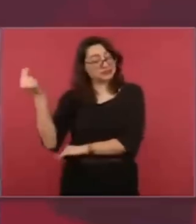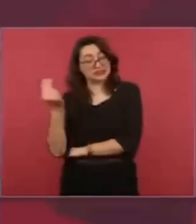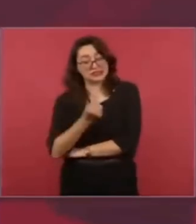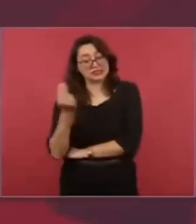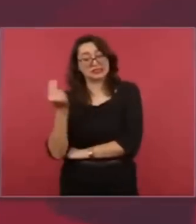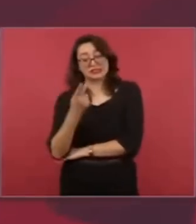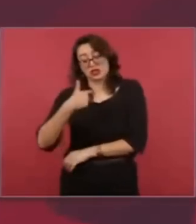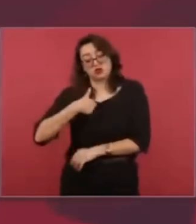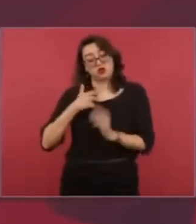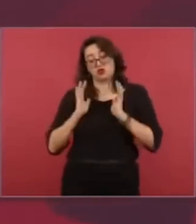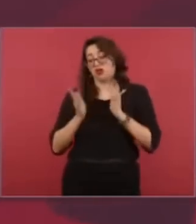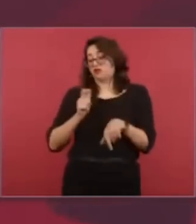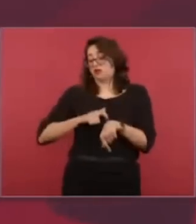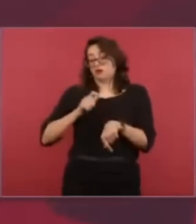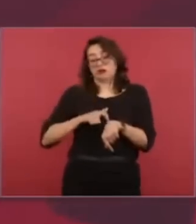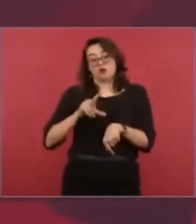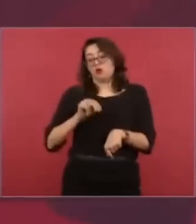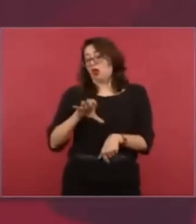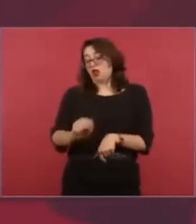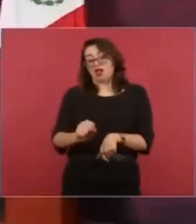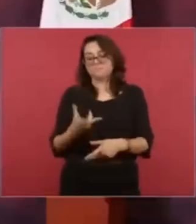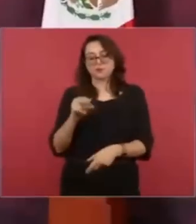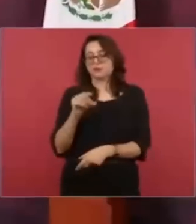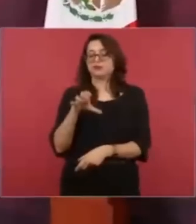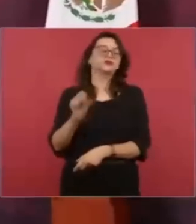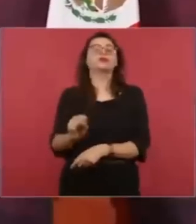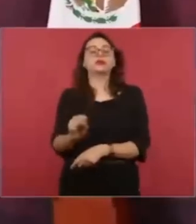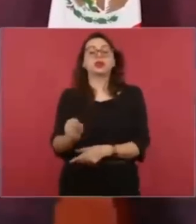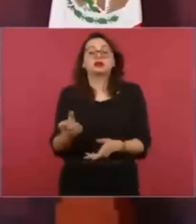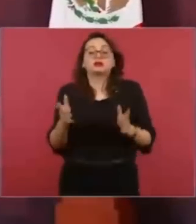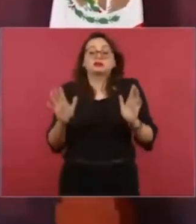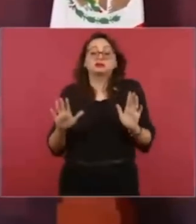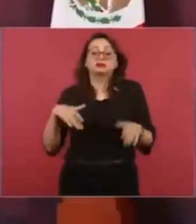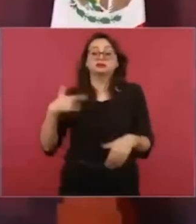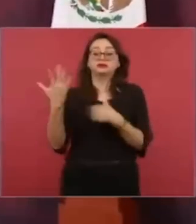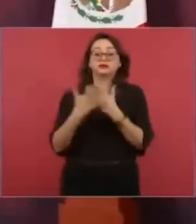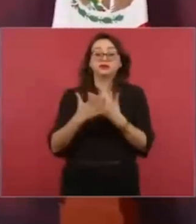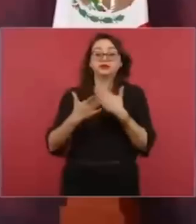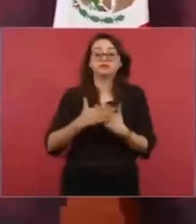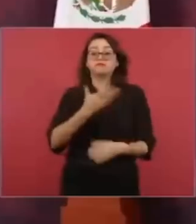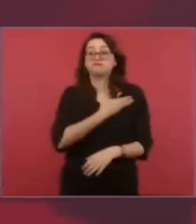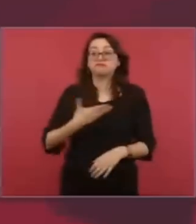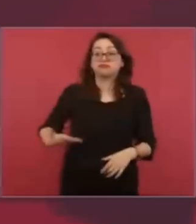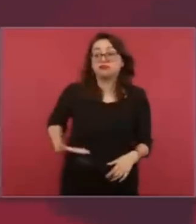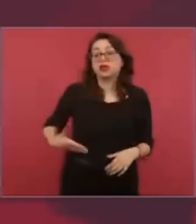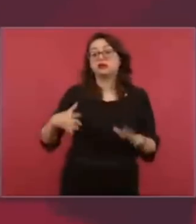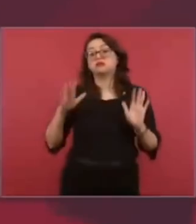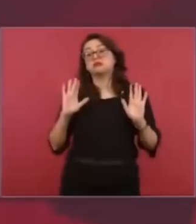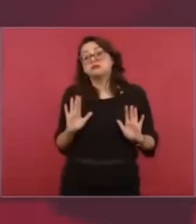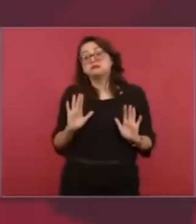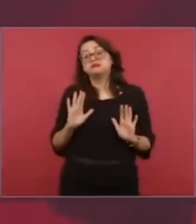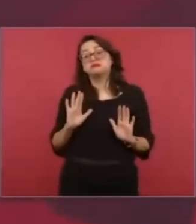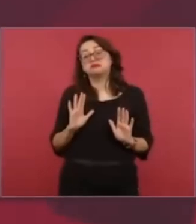Con salarios Bajos Gracias a este Gobierno Hoy El salario Subió De ochenta y ocho Pesos